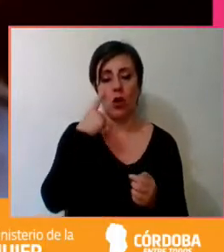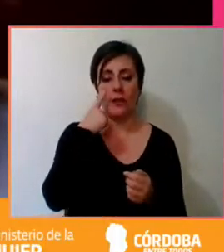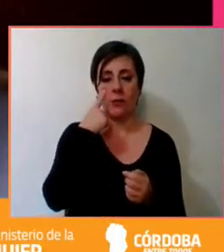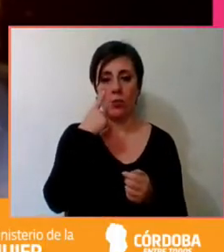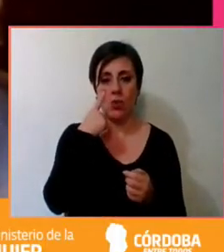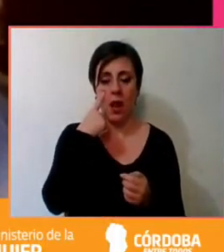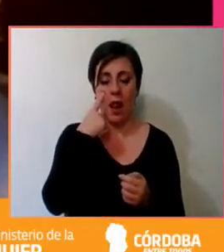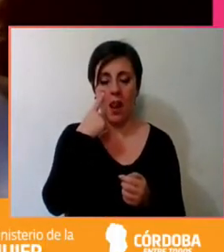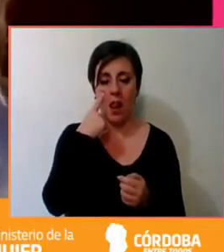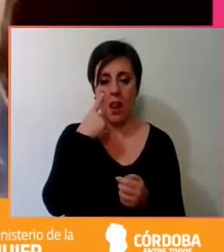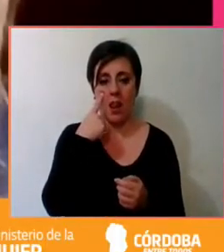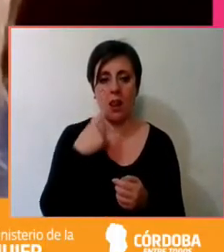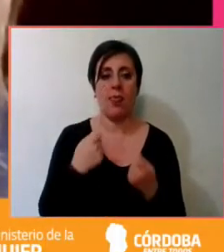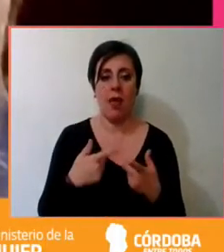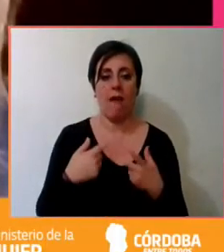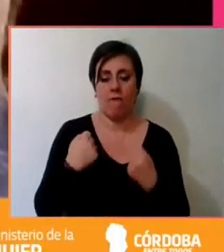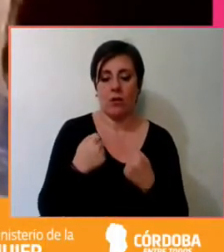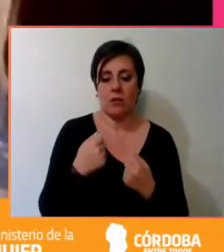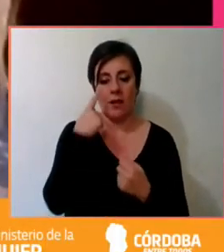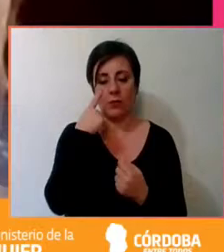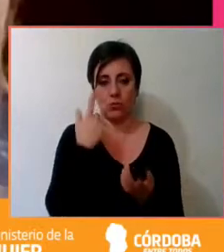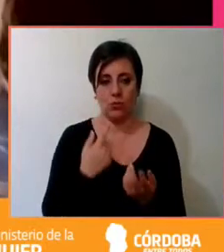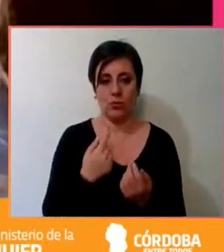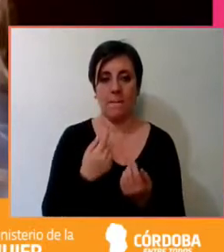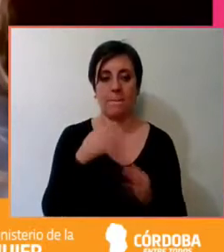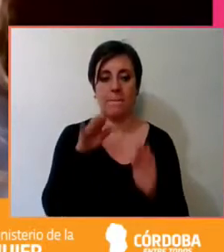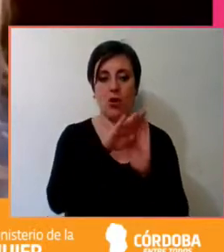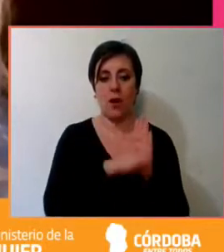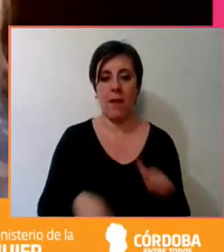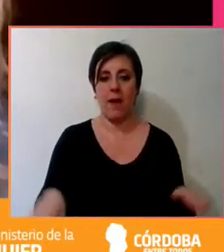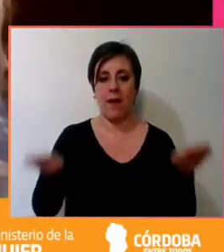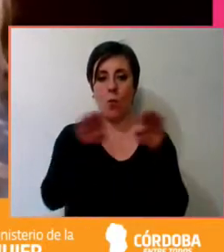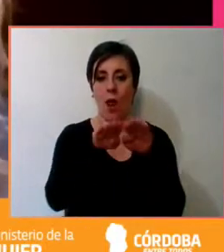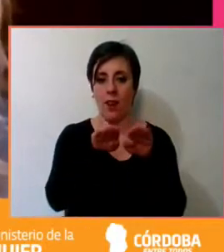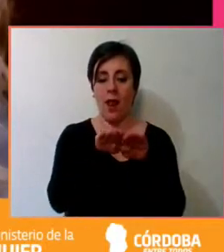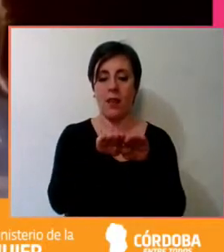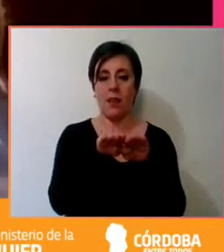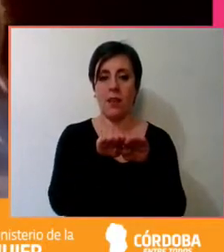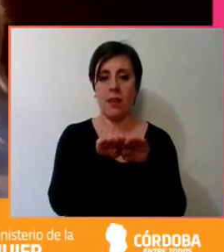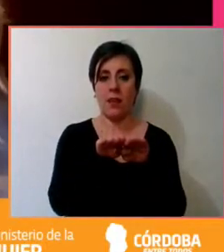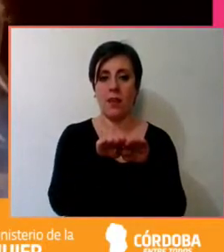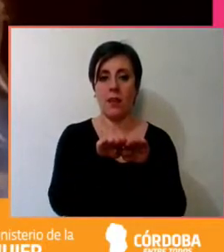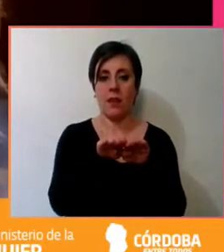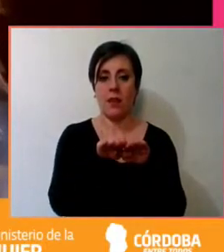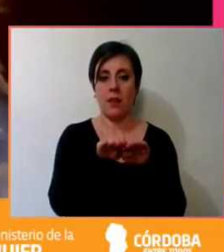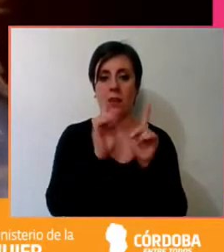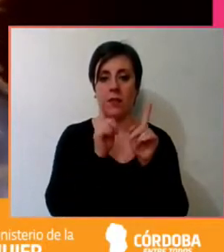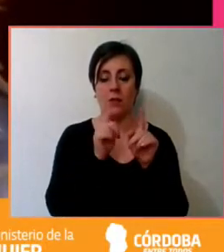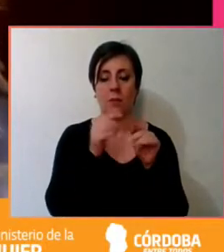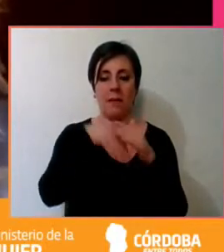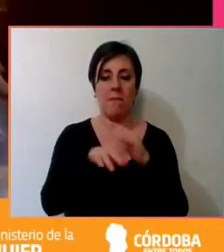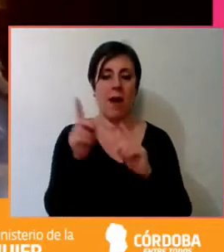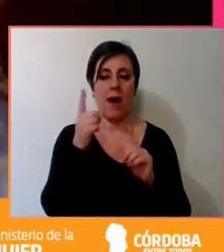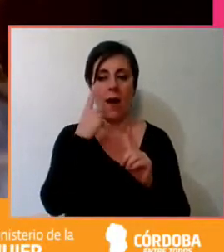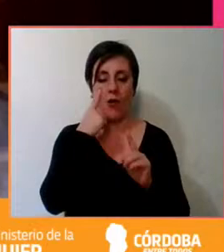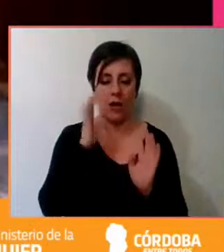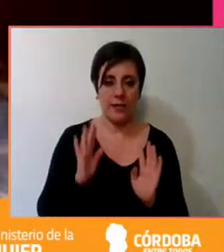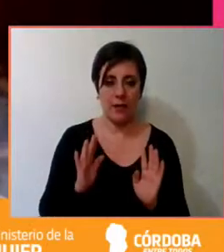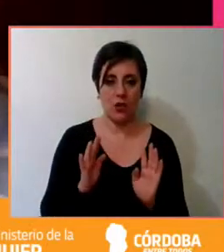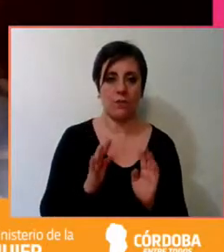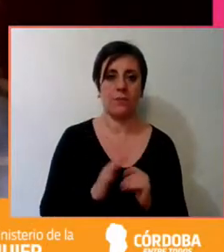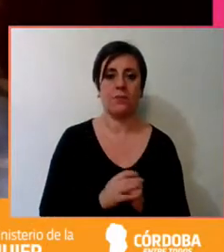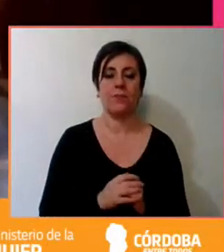institucional y el programa de igualdad dentro de la misma organización. Nosotras